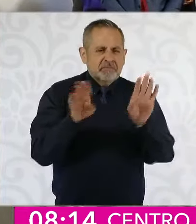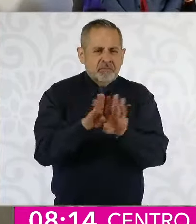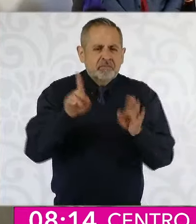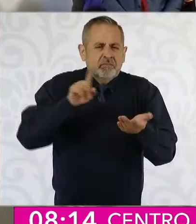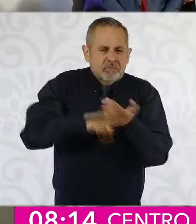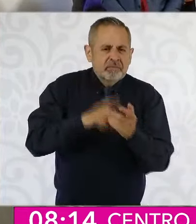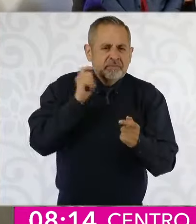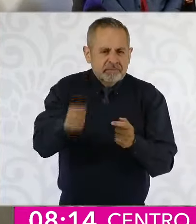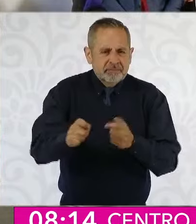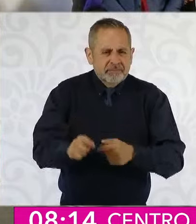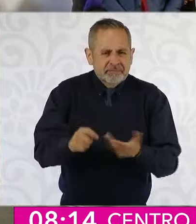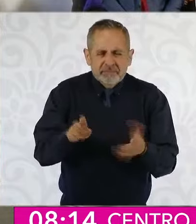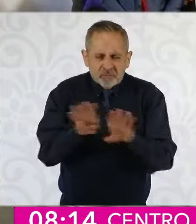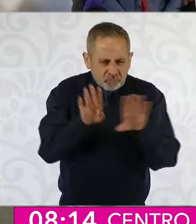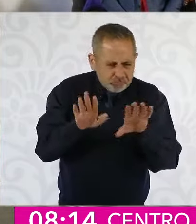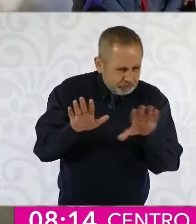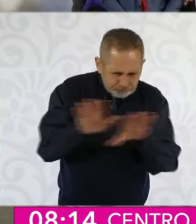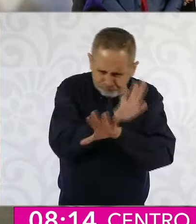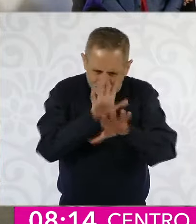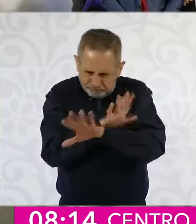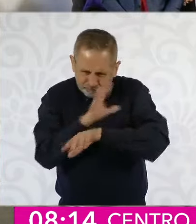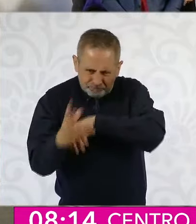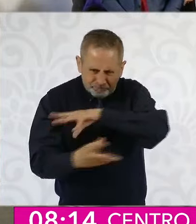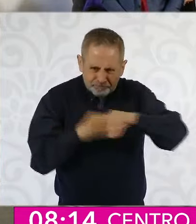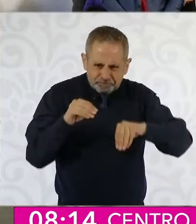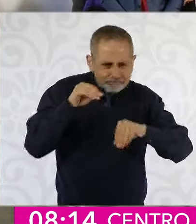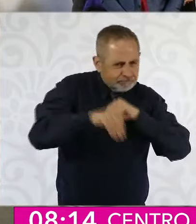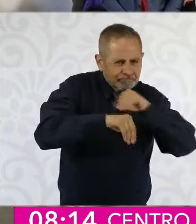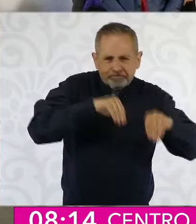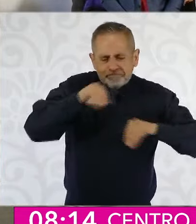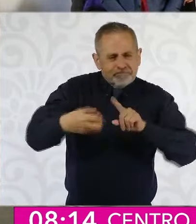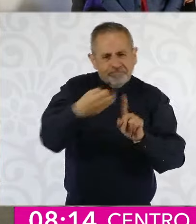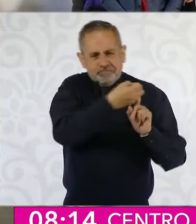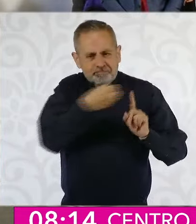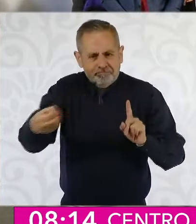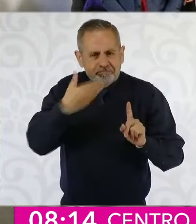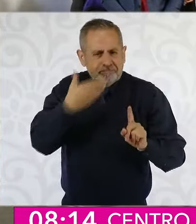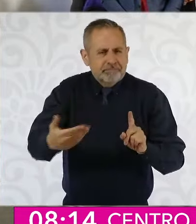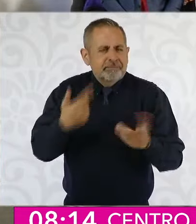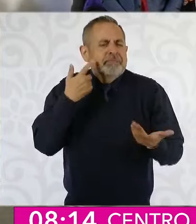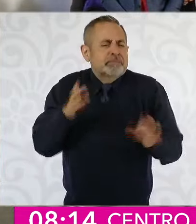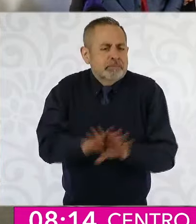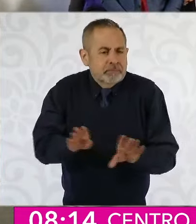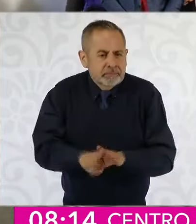Relocalización. Vamos a pasar a la que sigue, por favor.